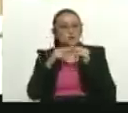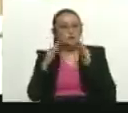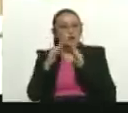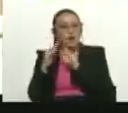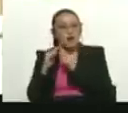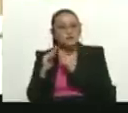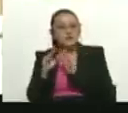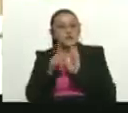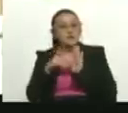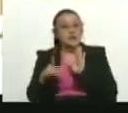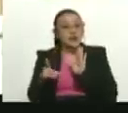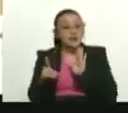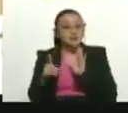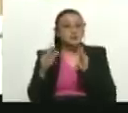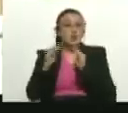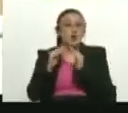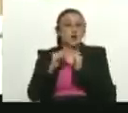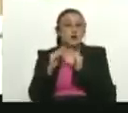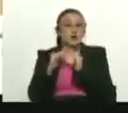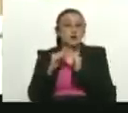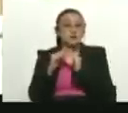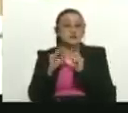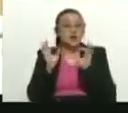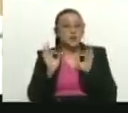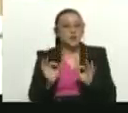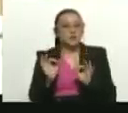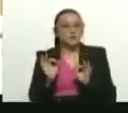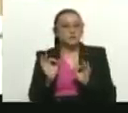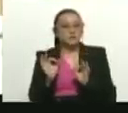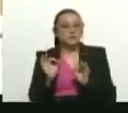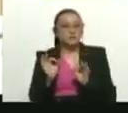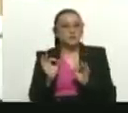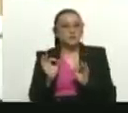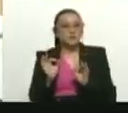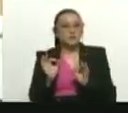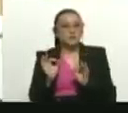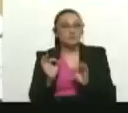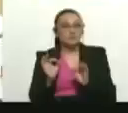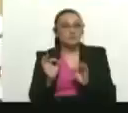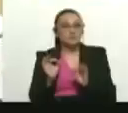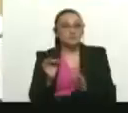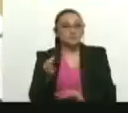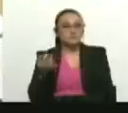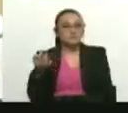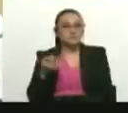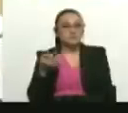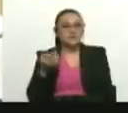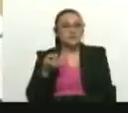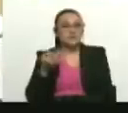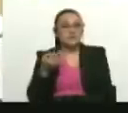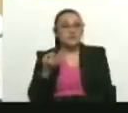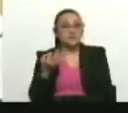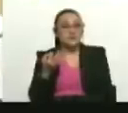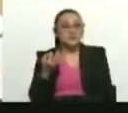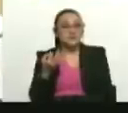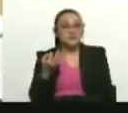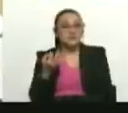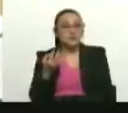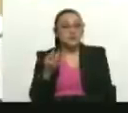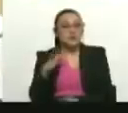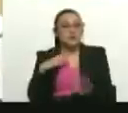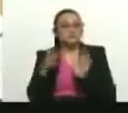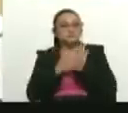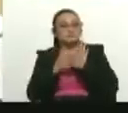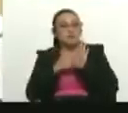su derecho a un hábitat justo y verdaderamente consustanciado con la